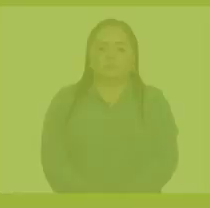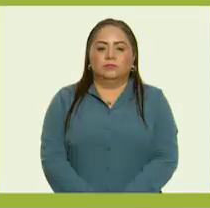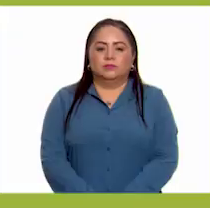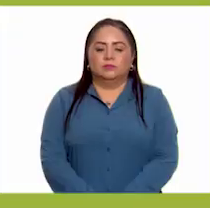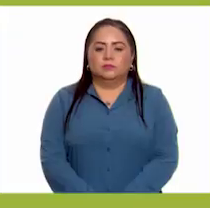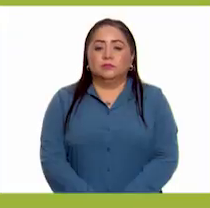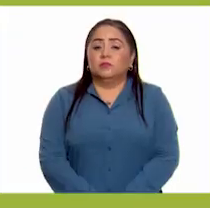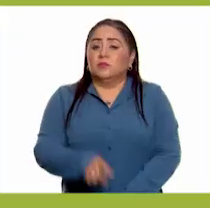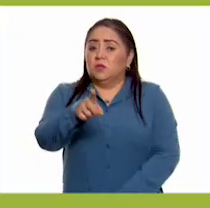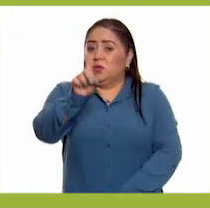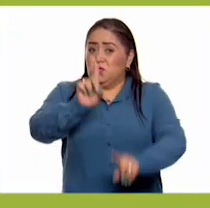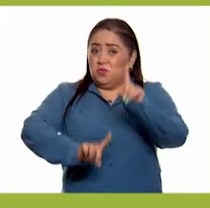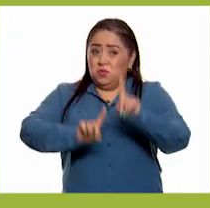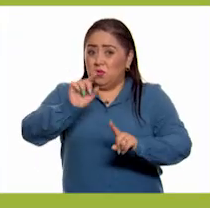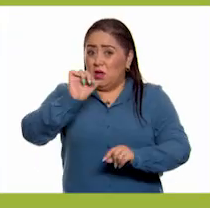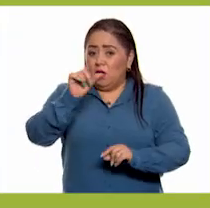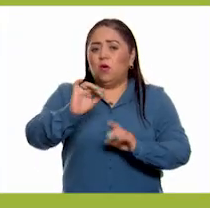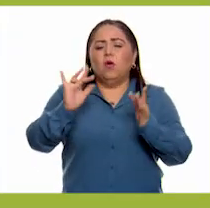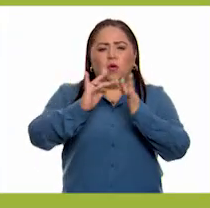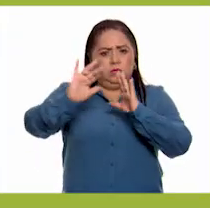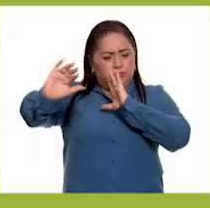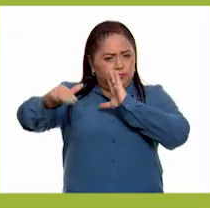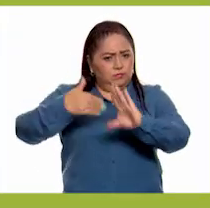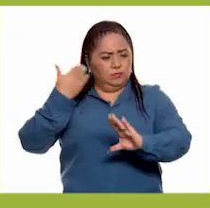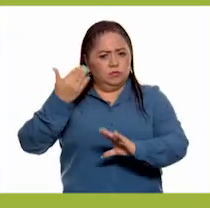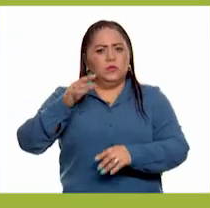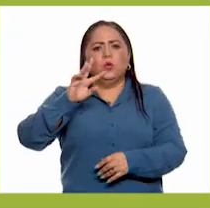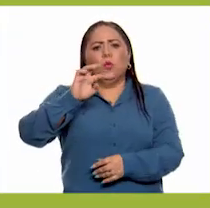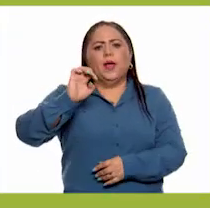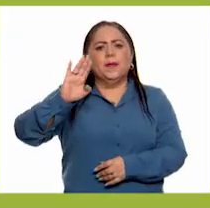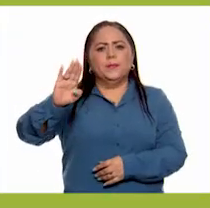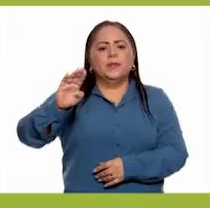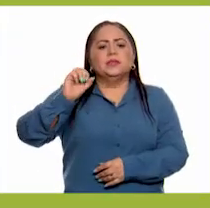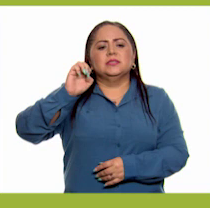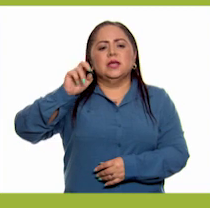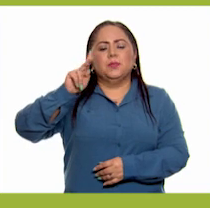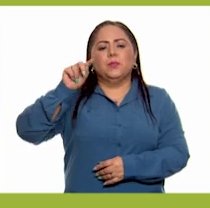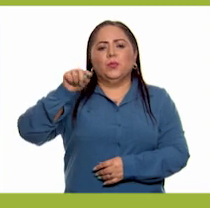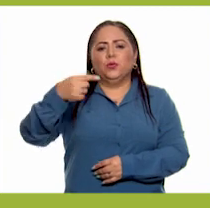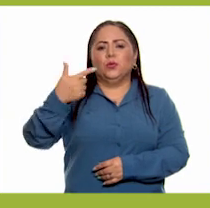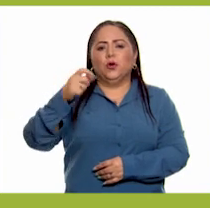Si tienes alguna duda, contáctanos. Página web